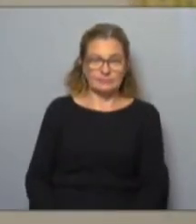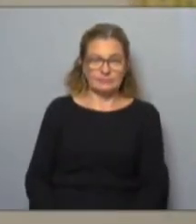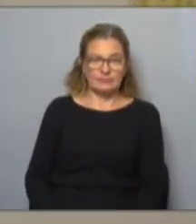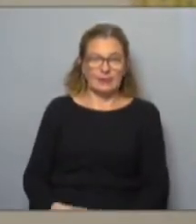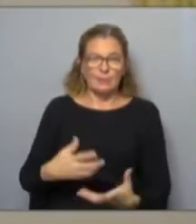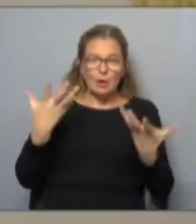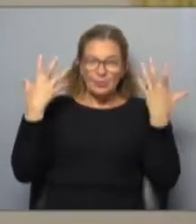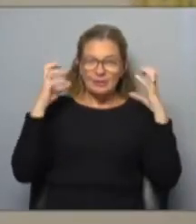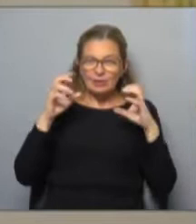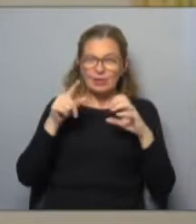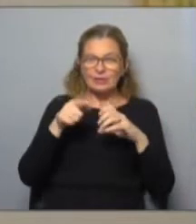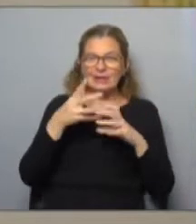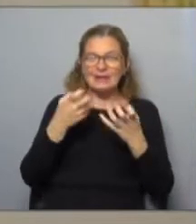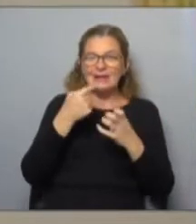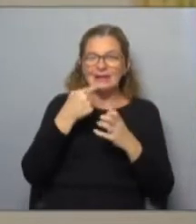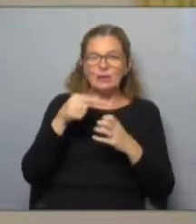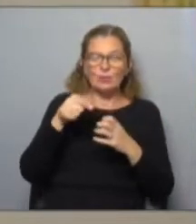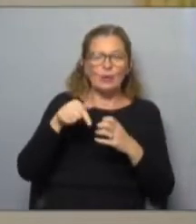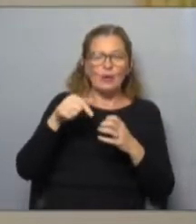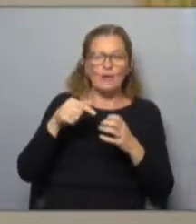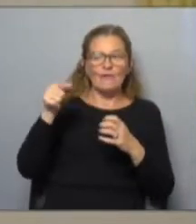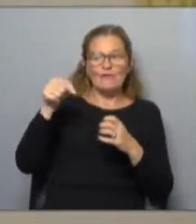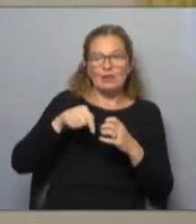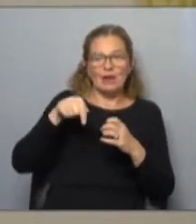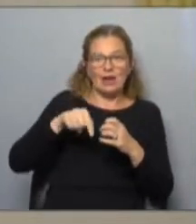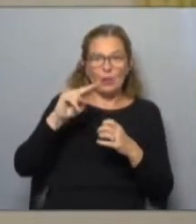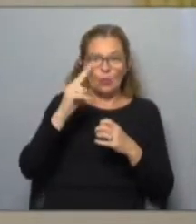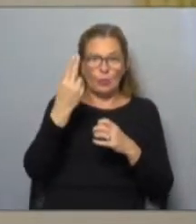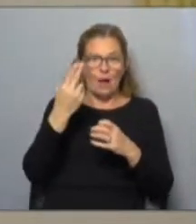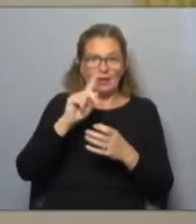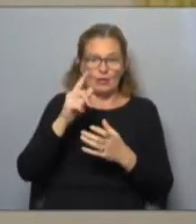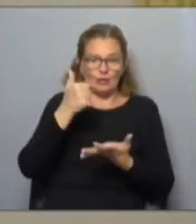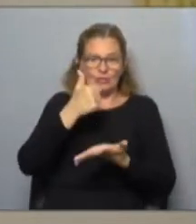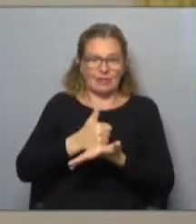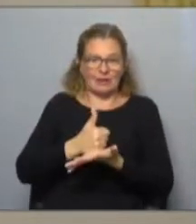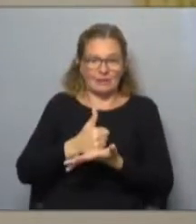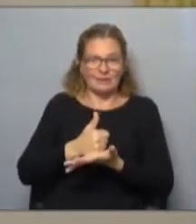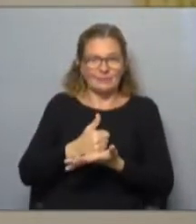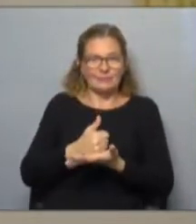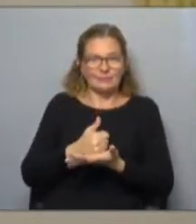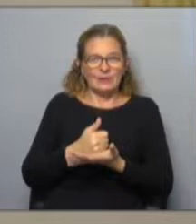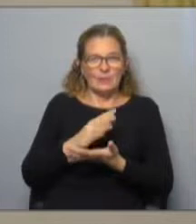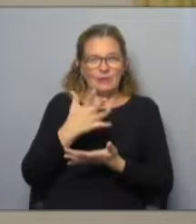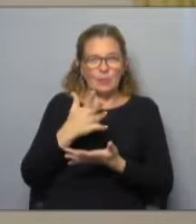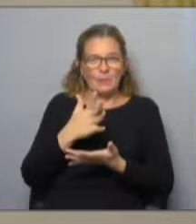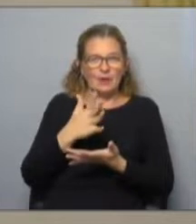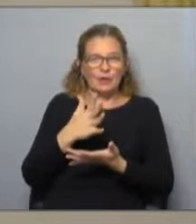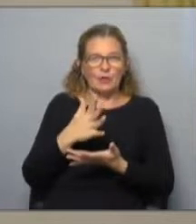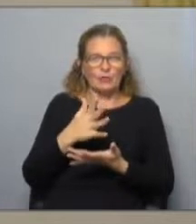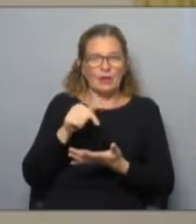Especies exóticas son las que no pertenecen originalmente al ecosistema en el que se encuentran. En el caso de Uruguay hay unas, por lo menos